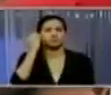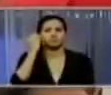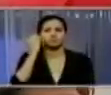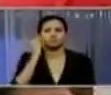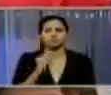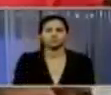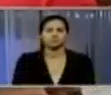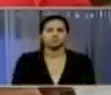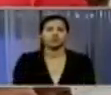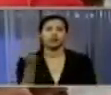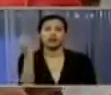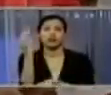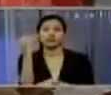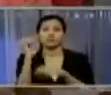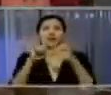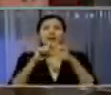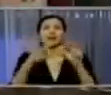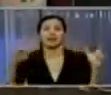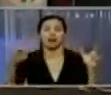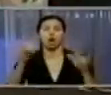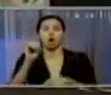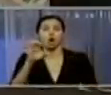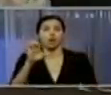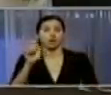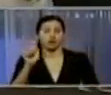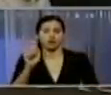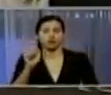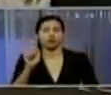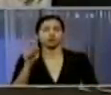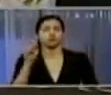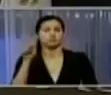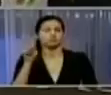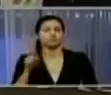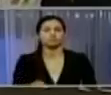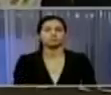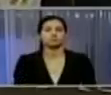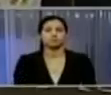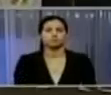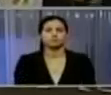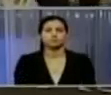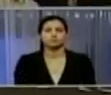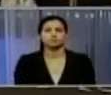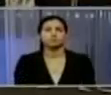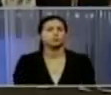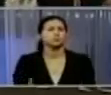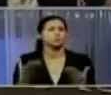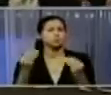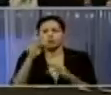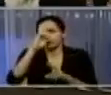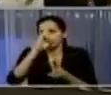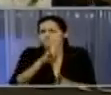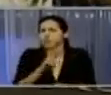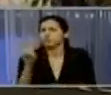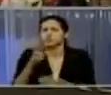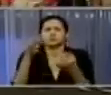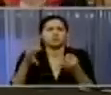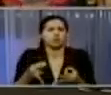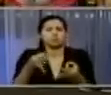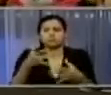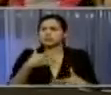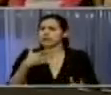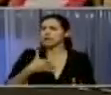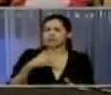en la Asamblea General ha privado un espíritu de respeto a Venezuela,